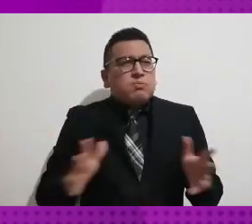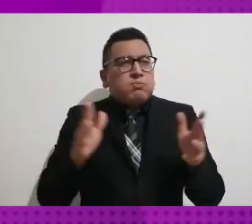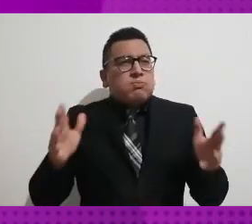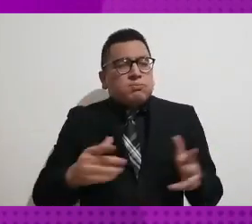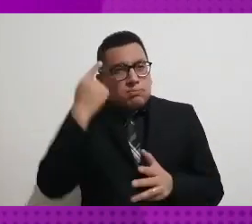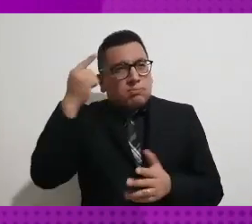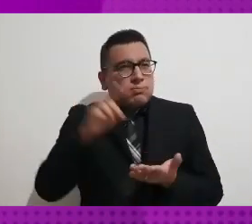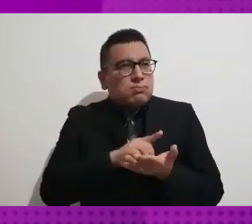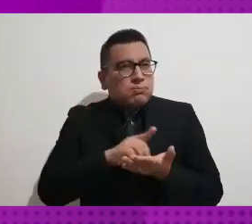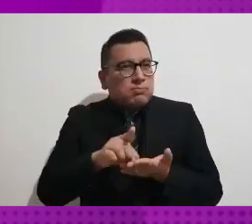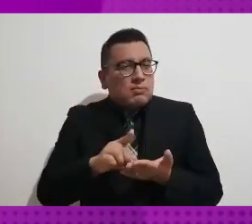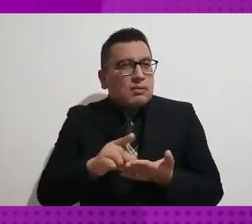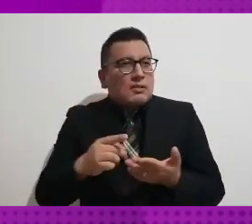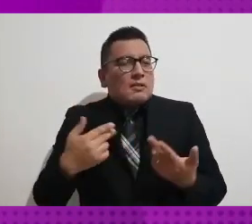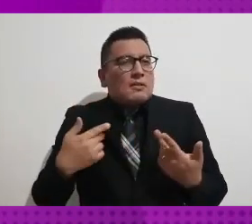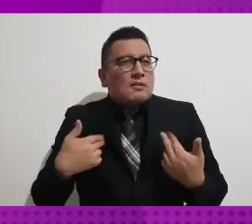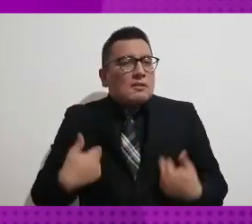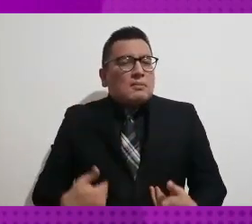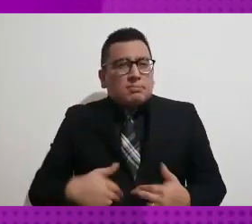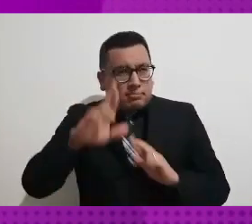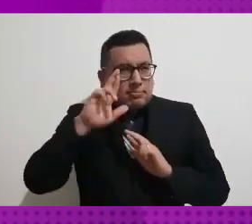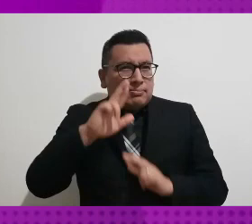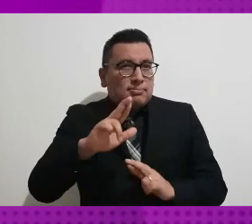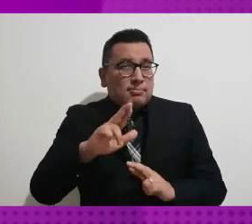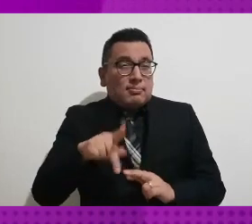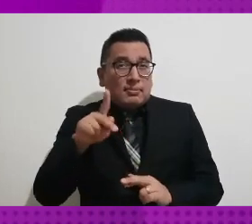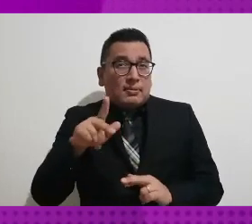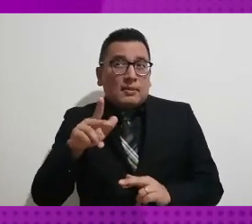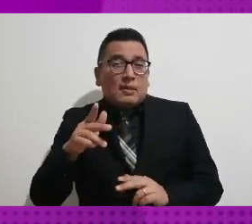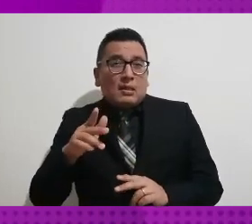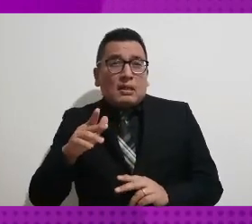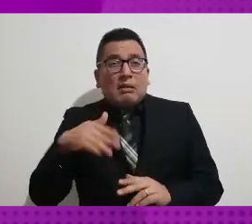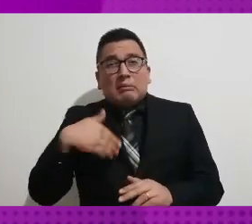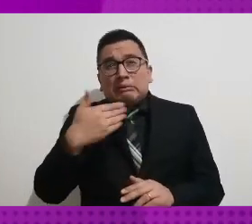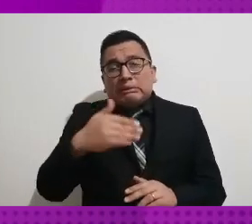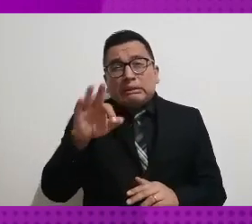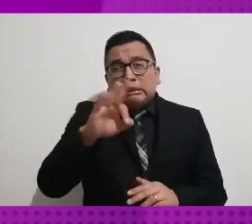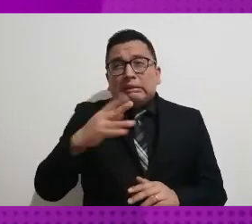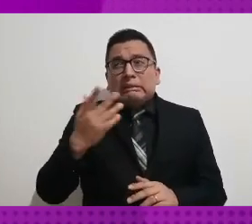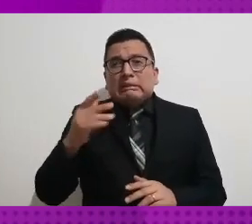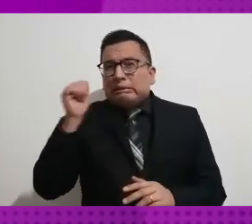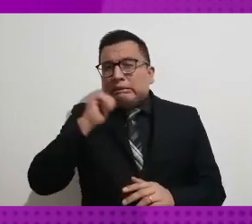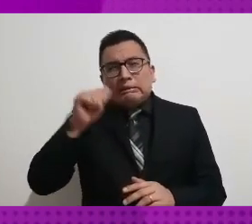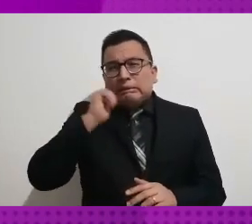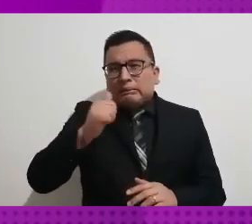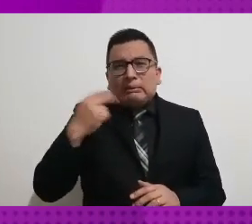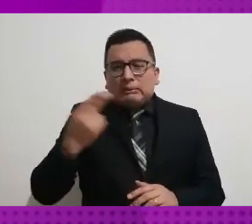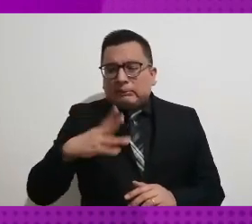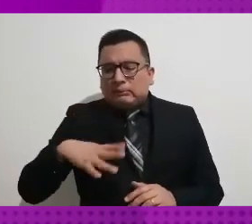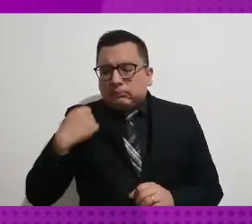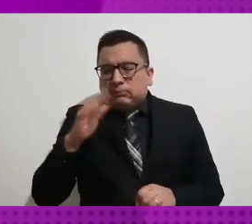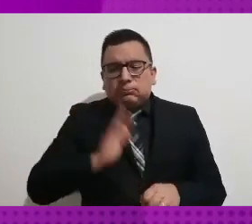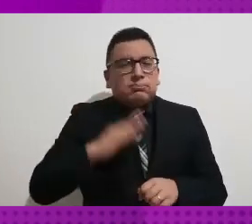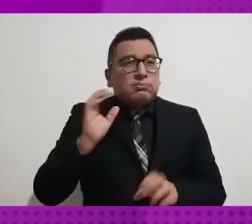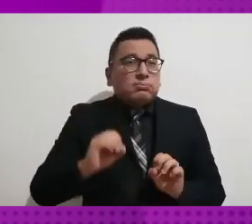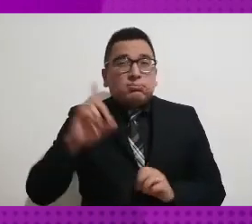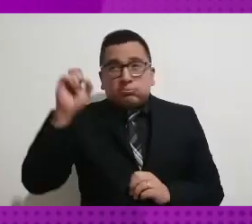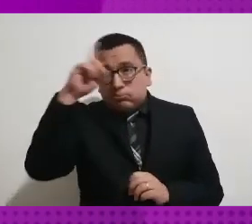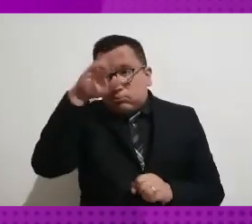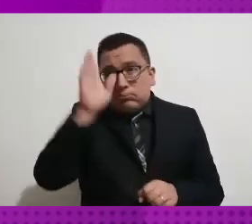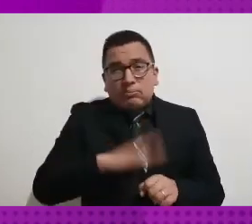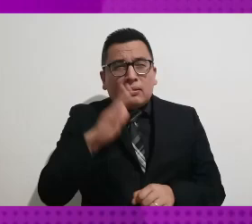todos los casos siempre hay nuevos retos, siempre hay nuevas expectativas, y bueno, en ese sentido me gustaría preguntarle, desde